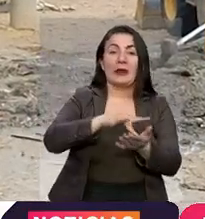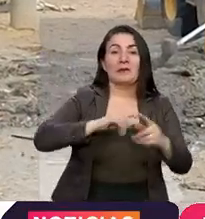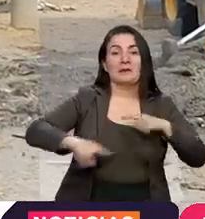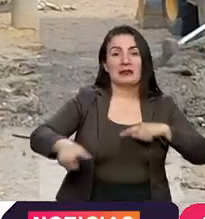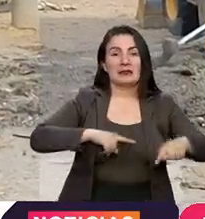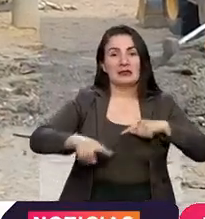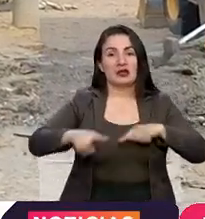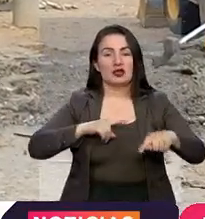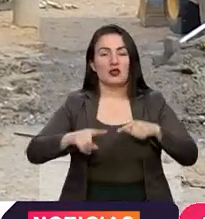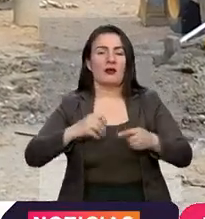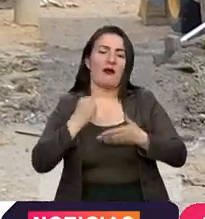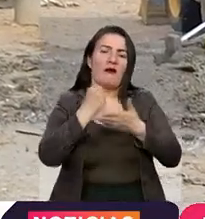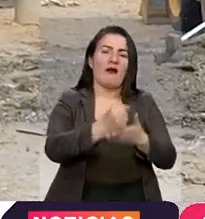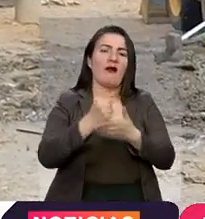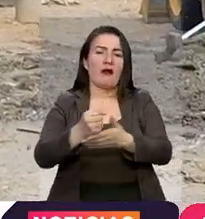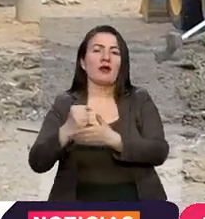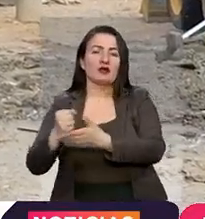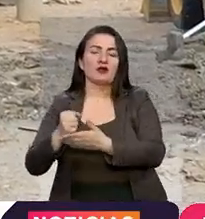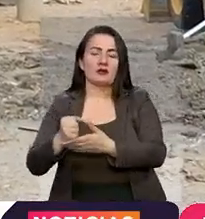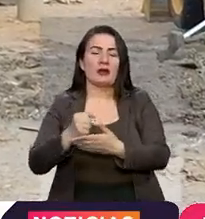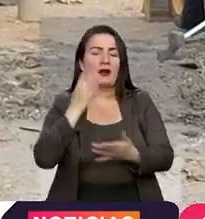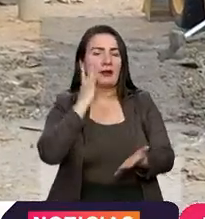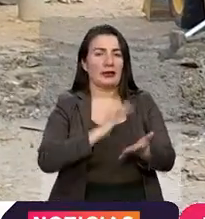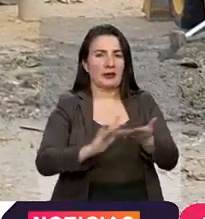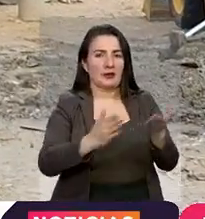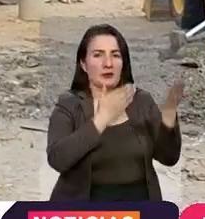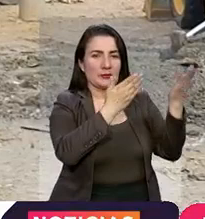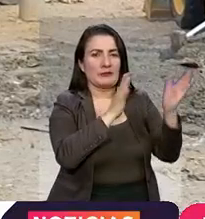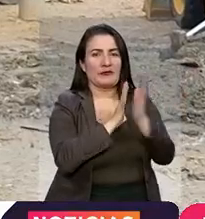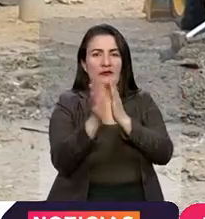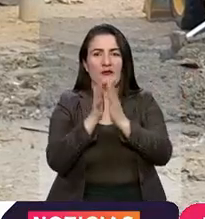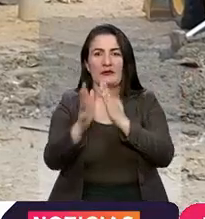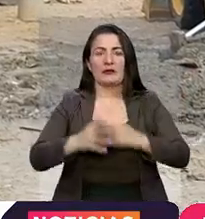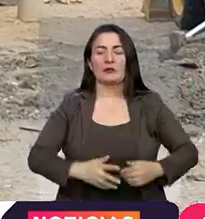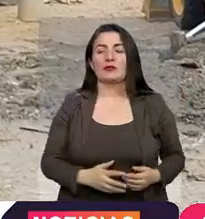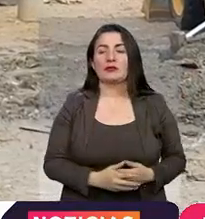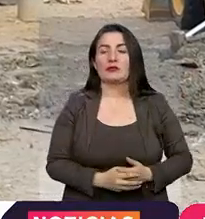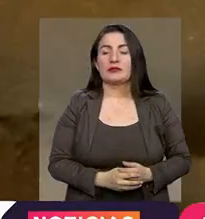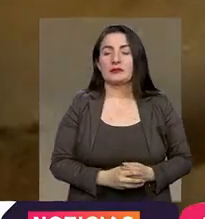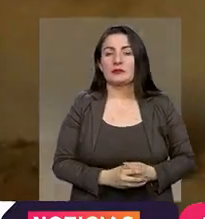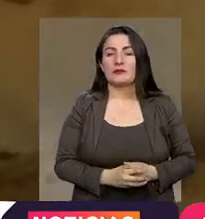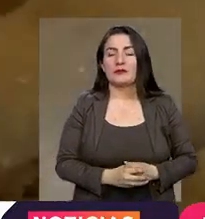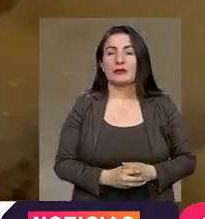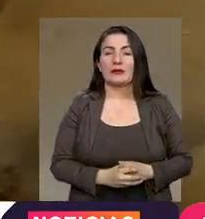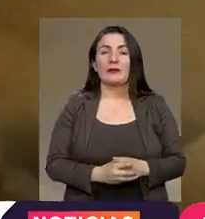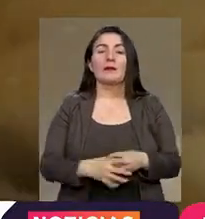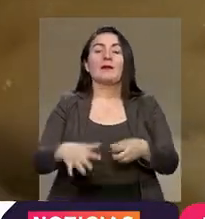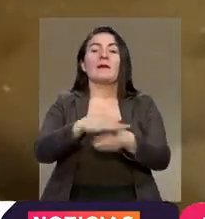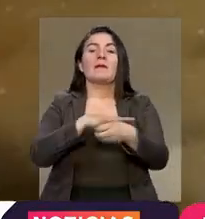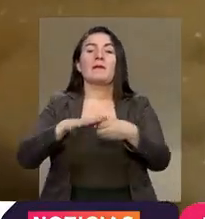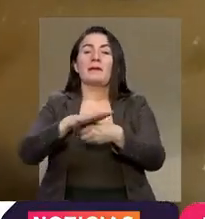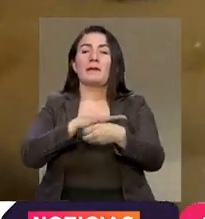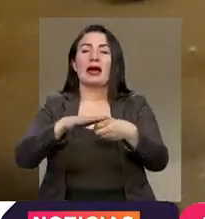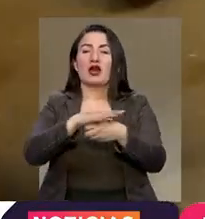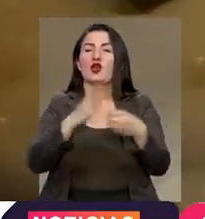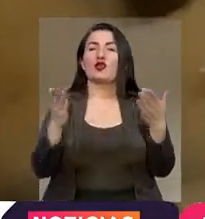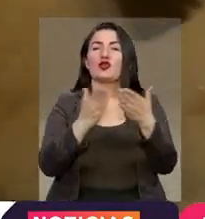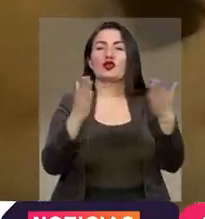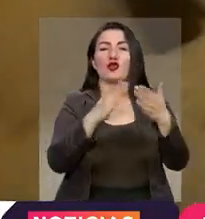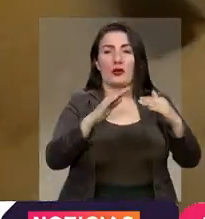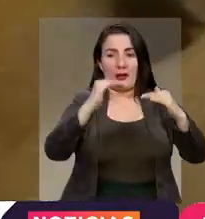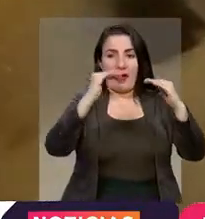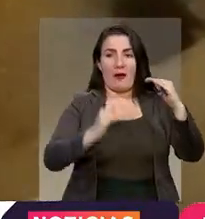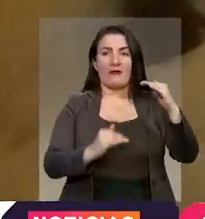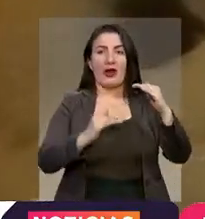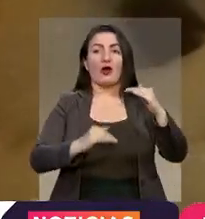administración municipal, se logró destapar la tubería. Veamos el informe. El barrio El Barreno se encuentra ubicado en la parte